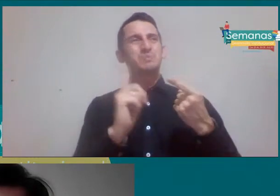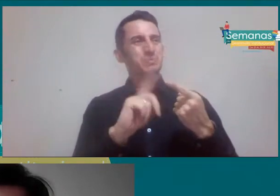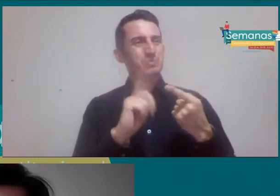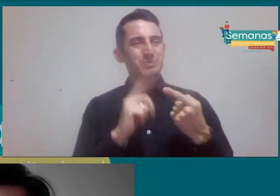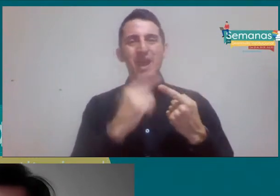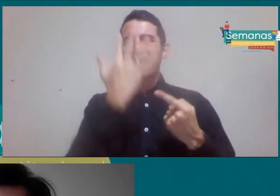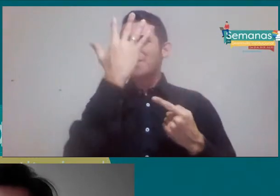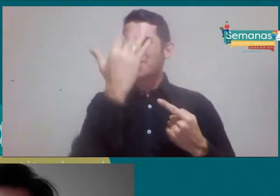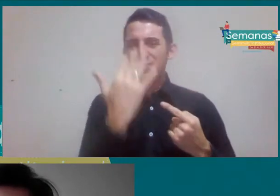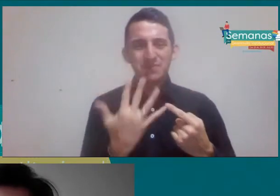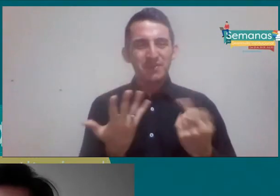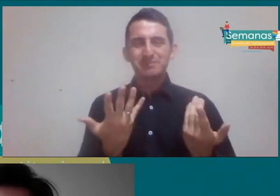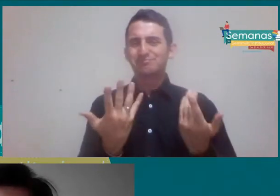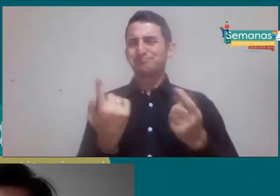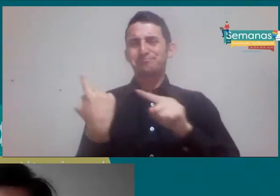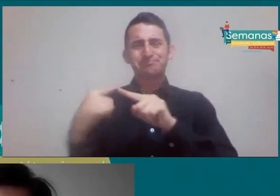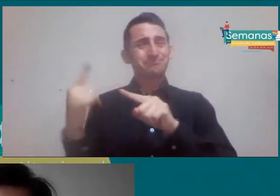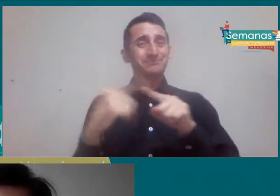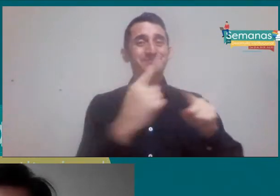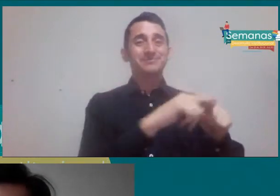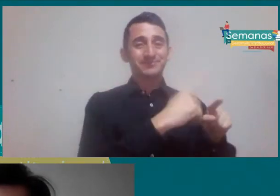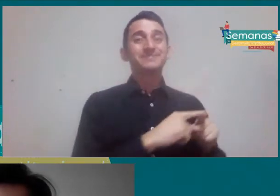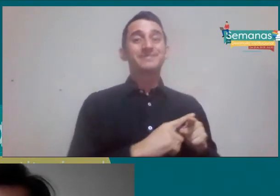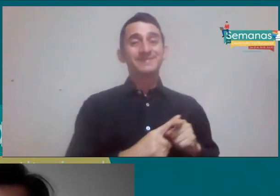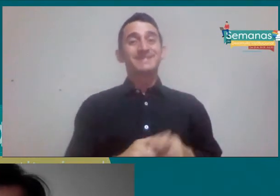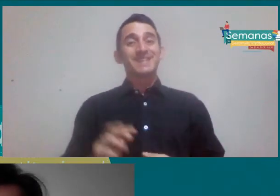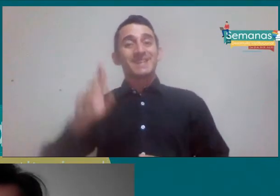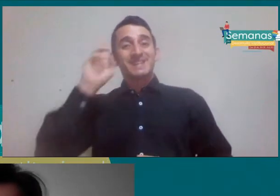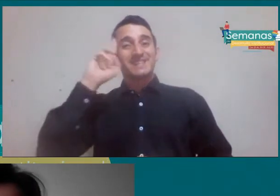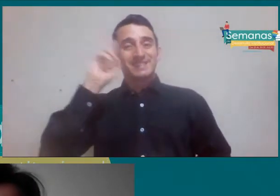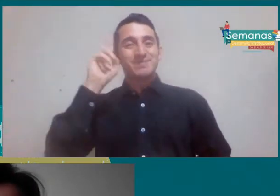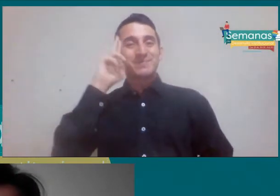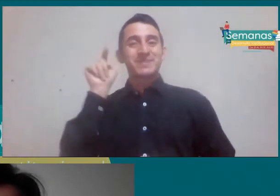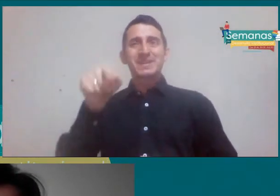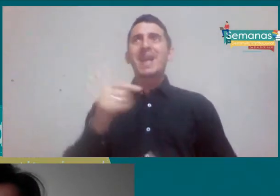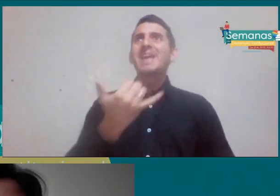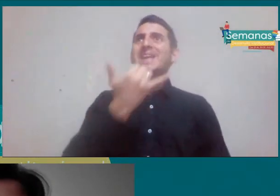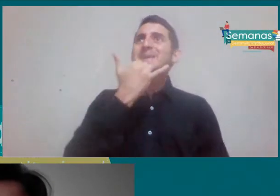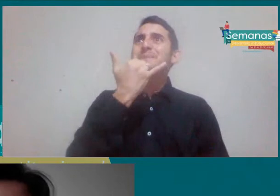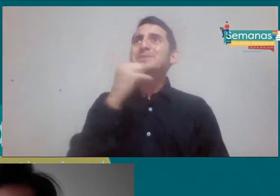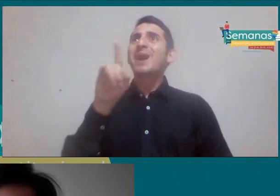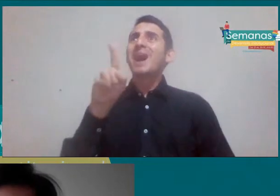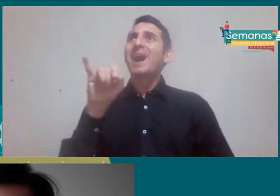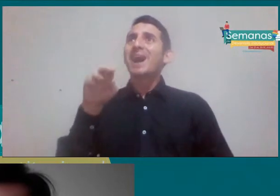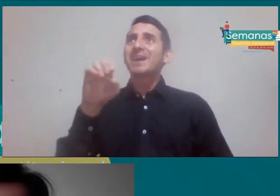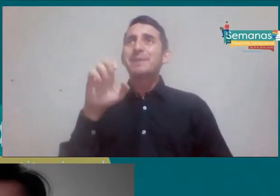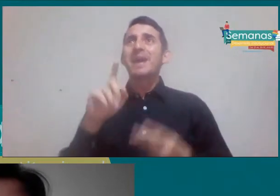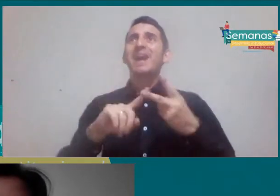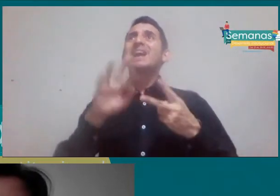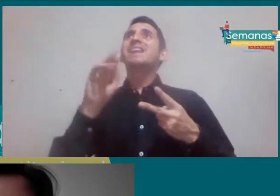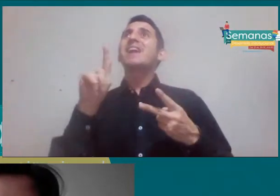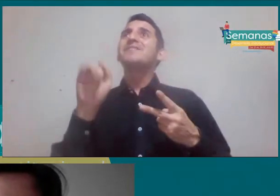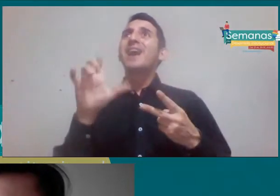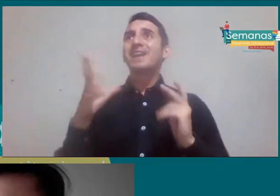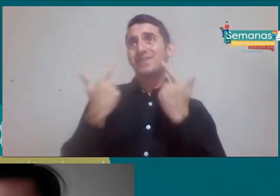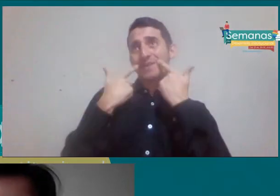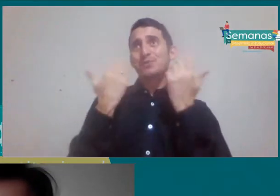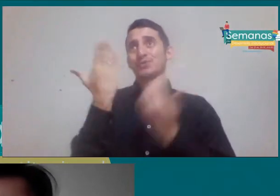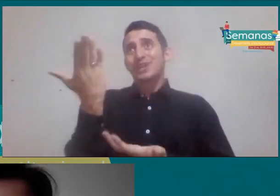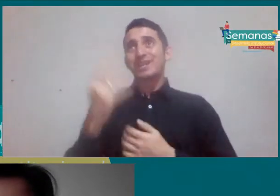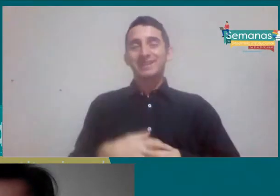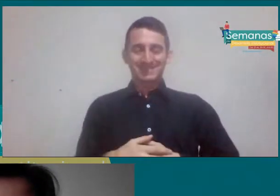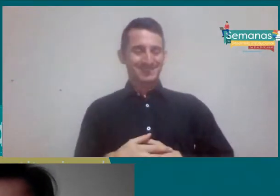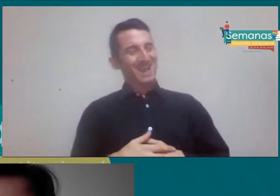en Facebook, están todos los días diciendo qué pasó con el doctor Rafael, que no está por acá. Subió el